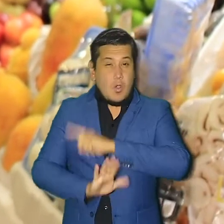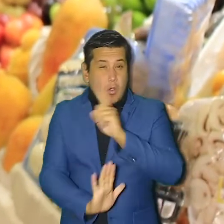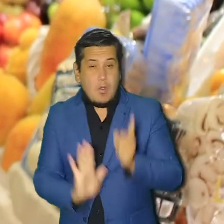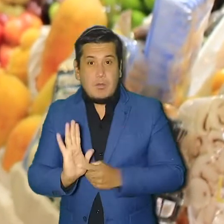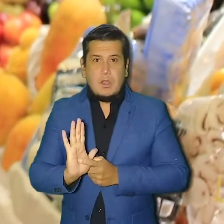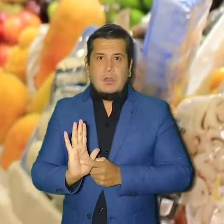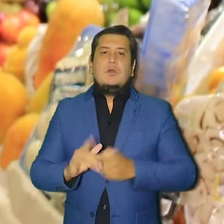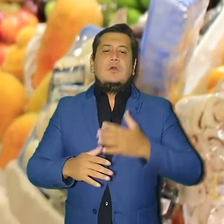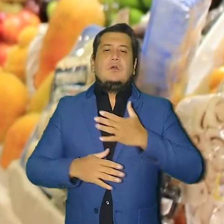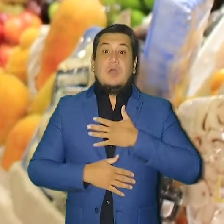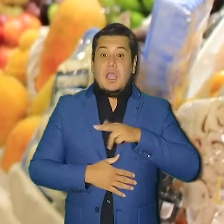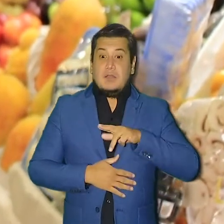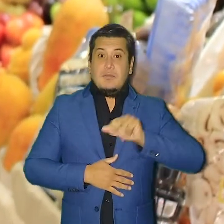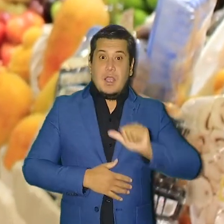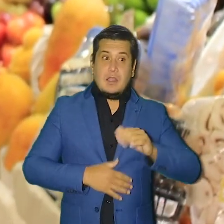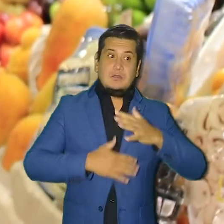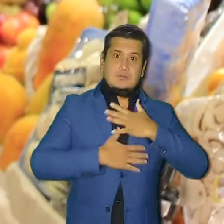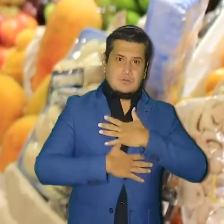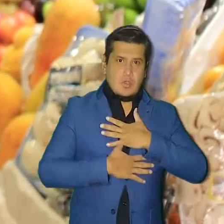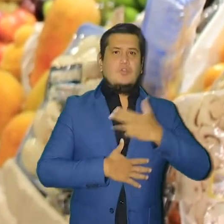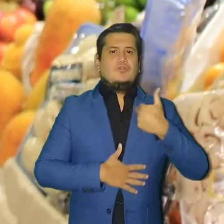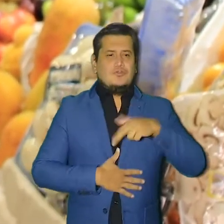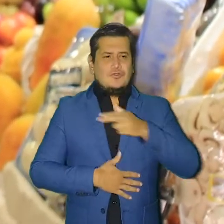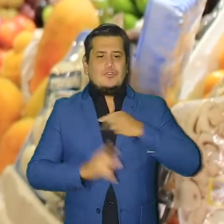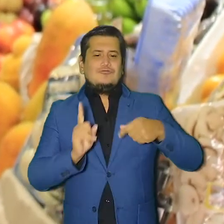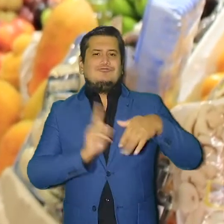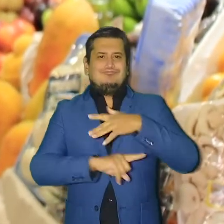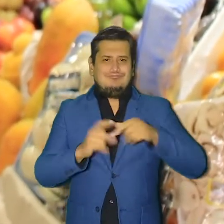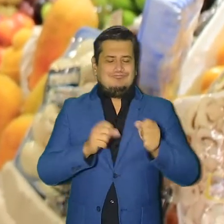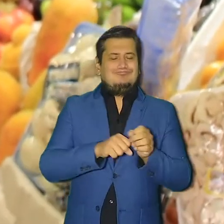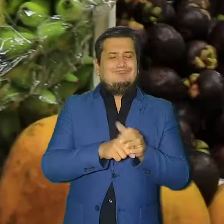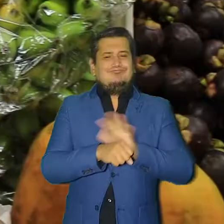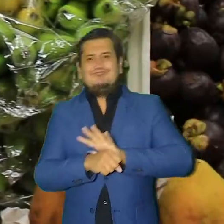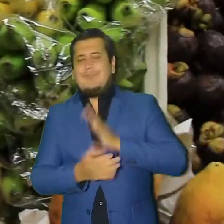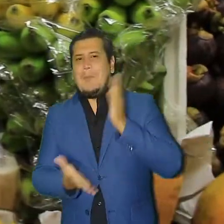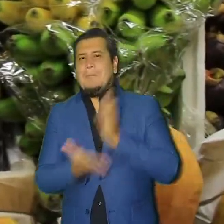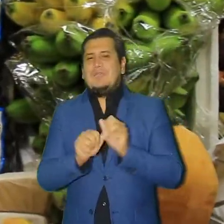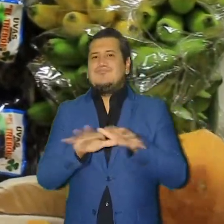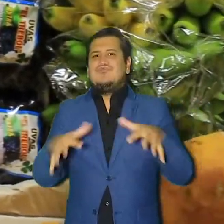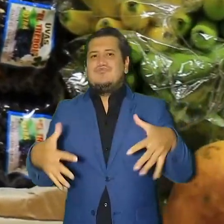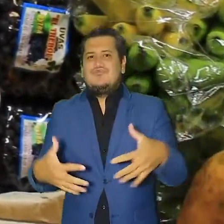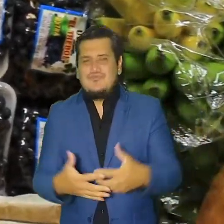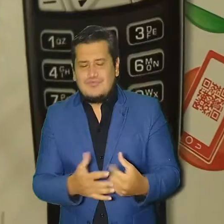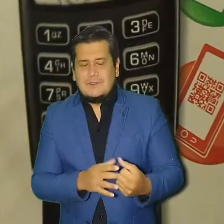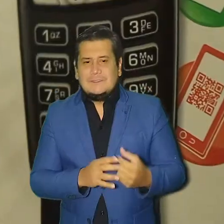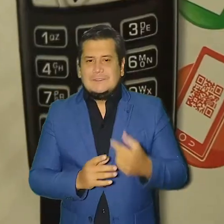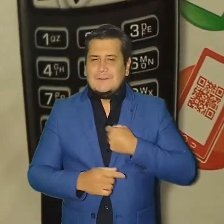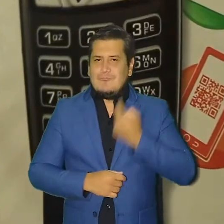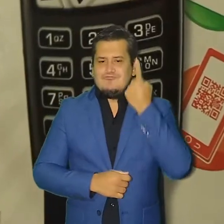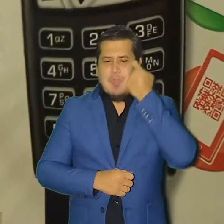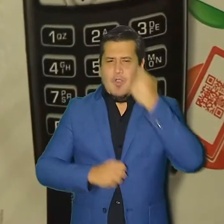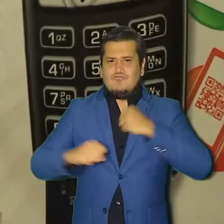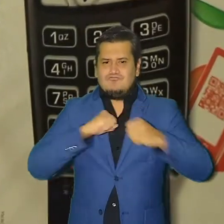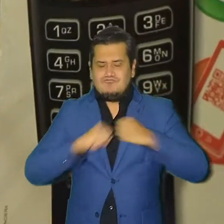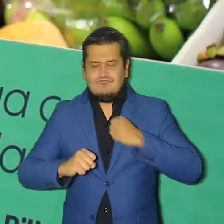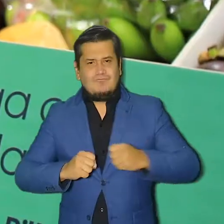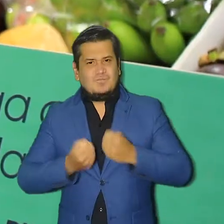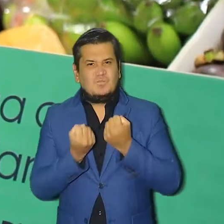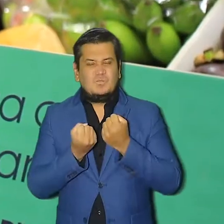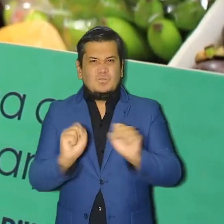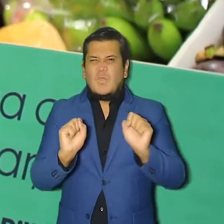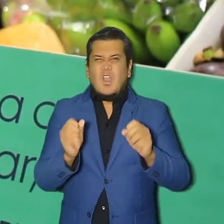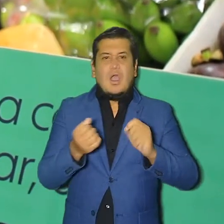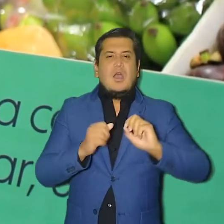yo pudimos afrontar uno de los mayores retos de esta pandemia. Retos en términos de innovación, en términos